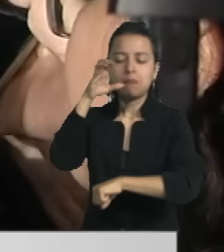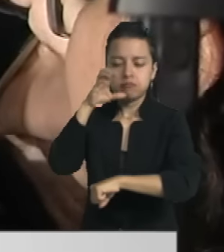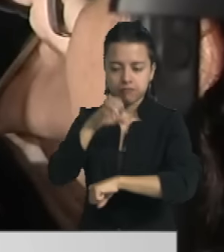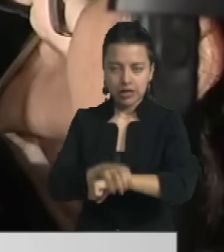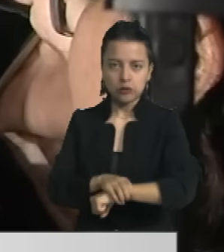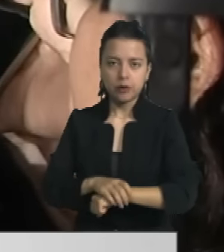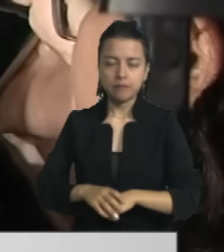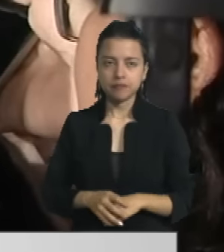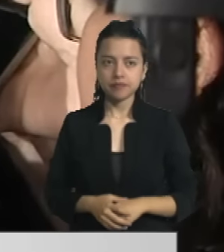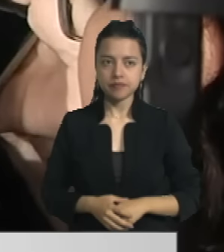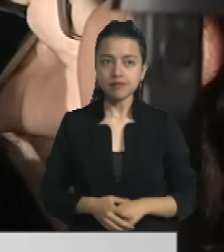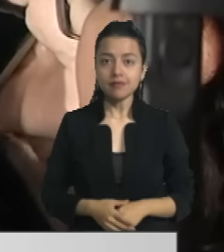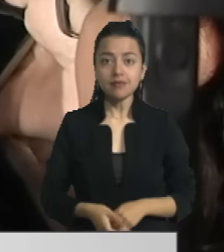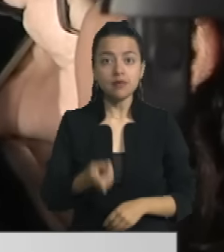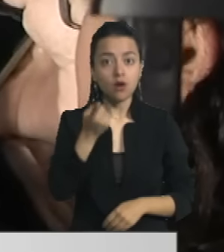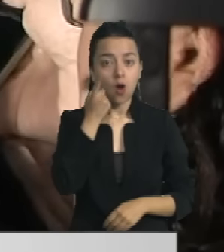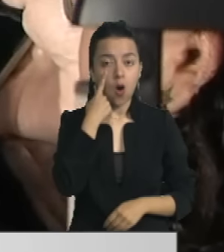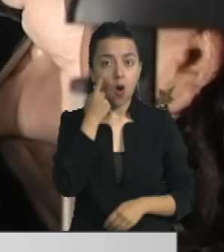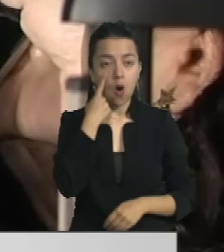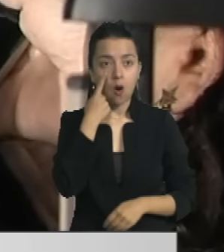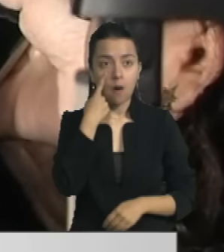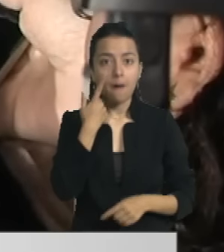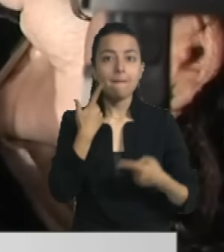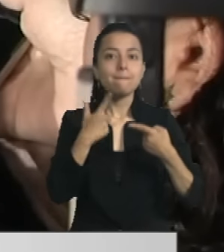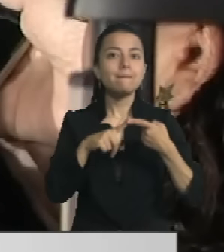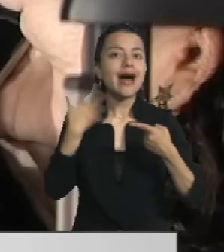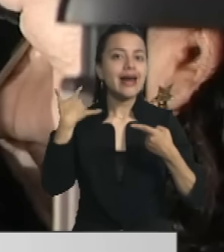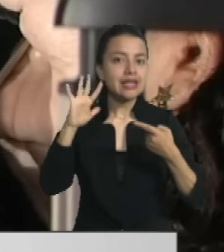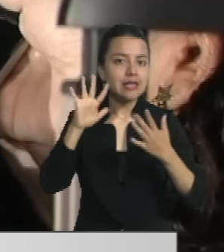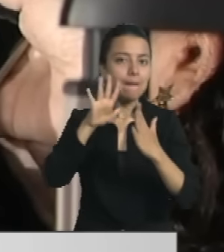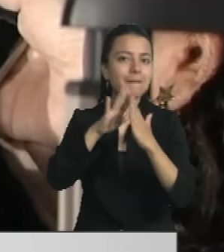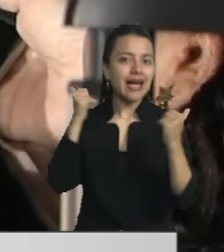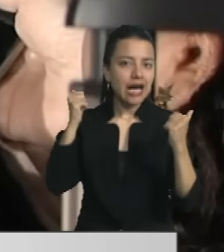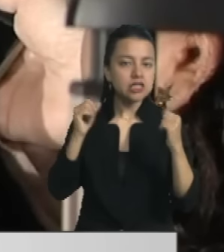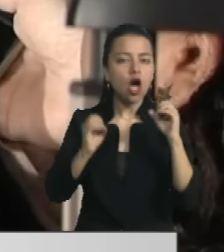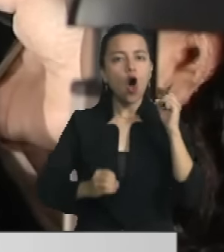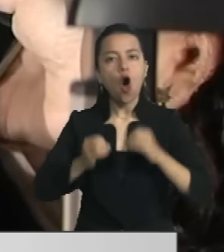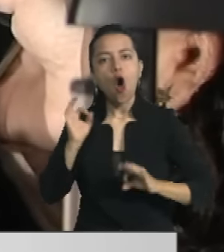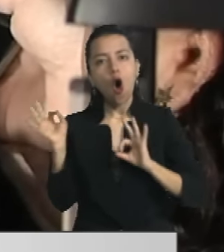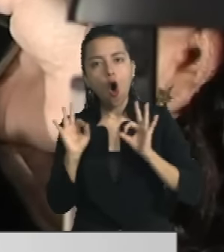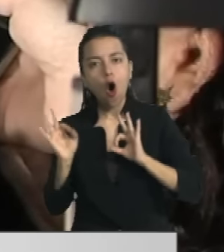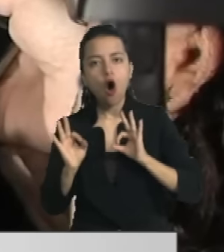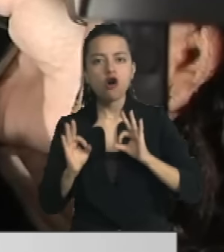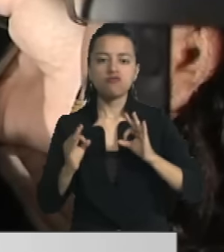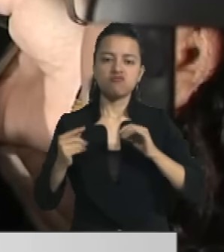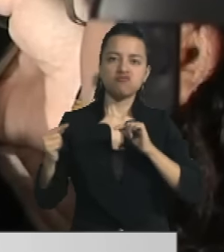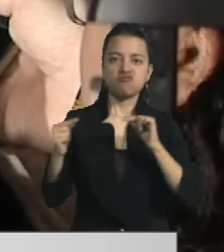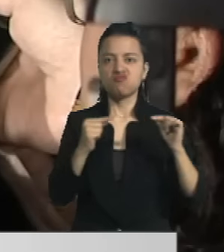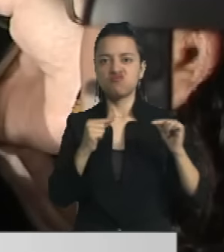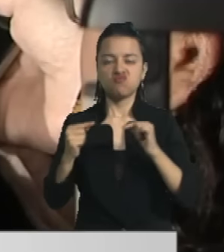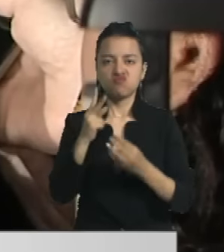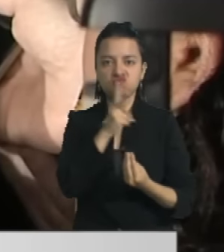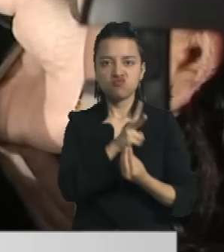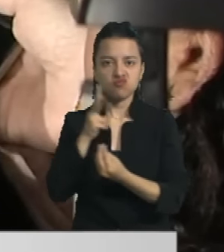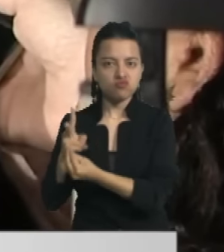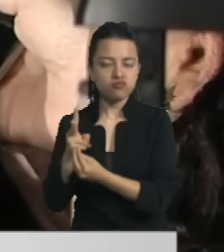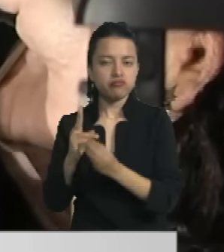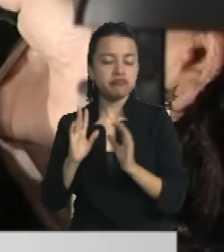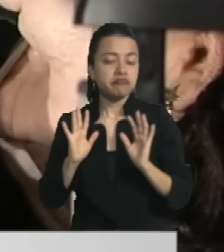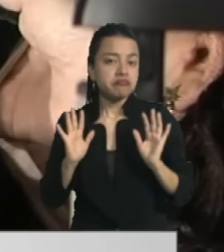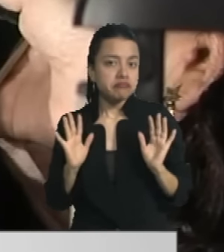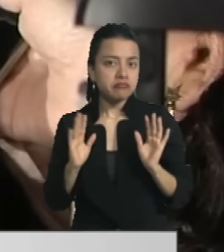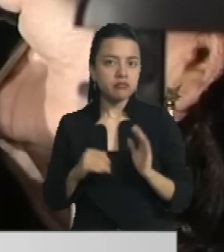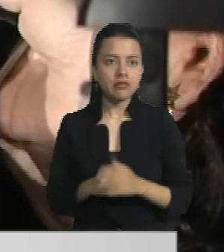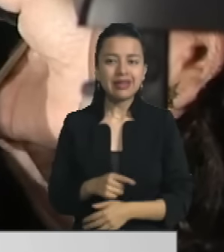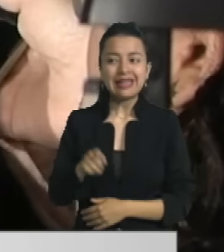parecer las primeras hipótesis son venganzas y ajustes de cuentas entre estructuras criminales y esta